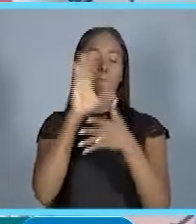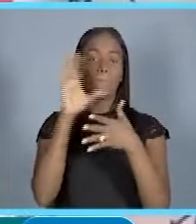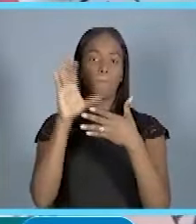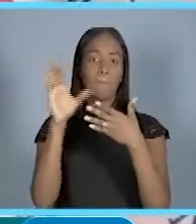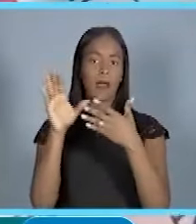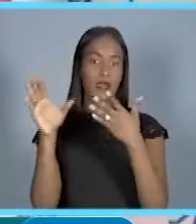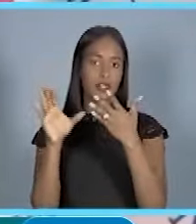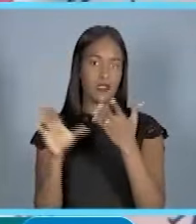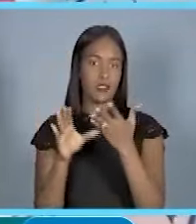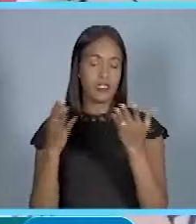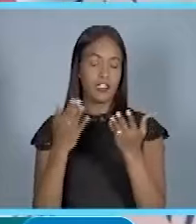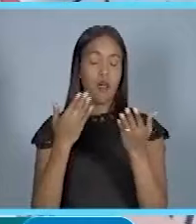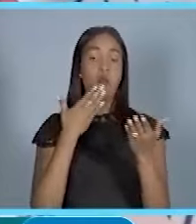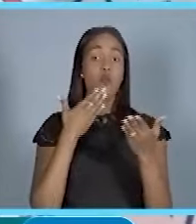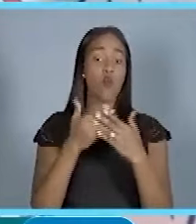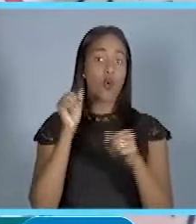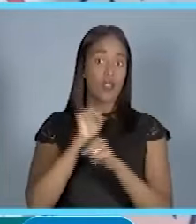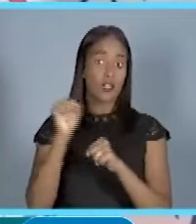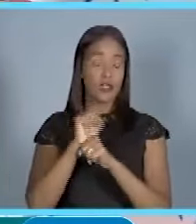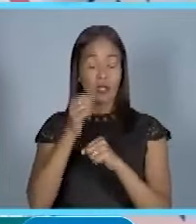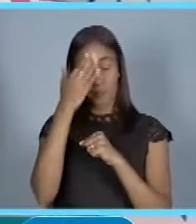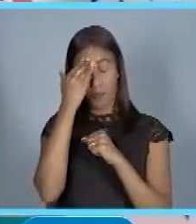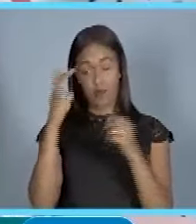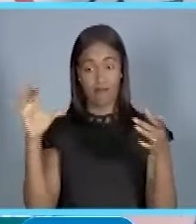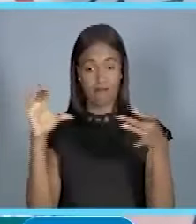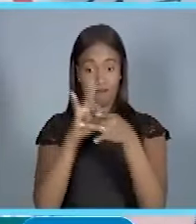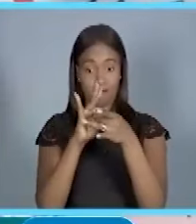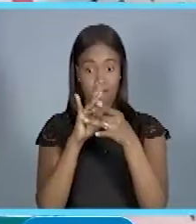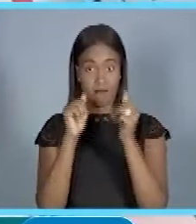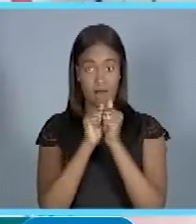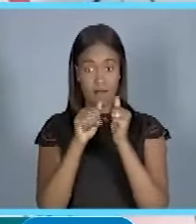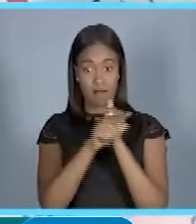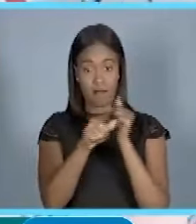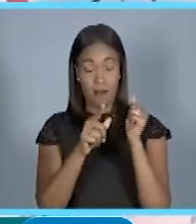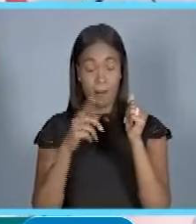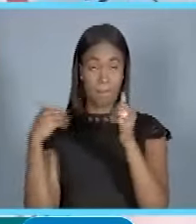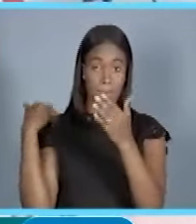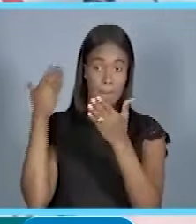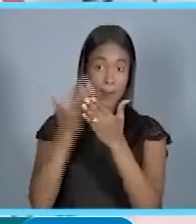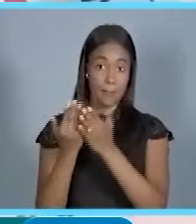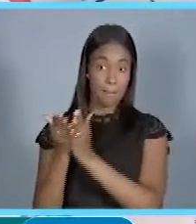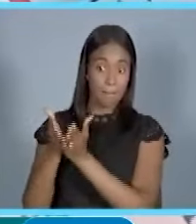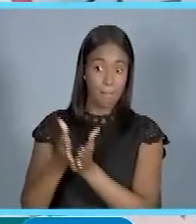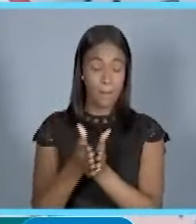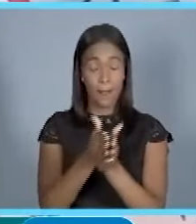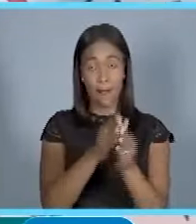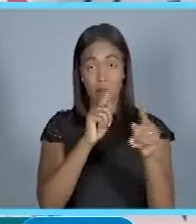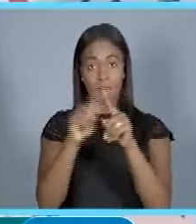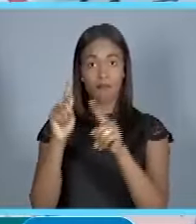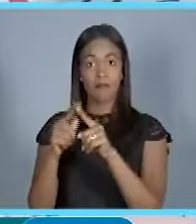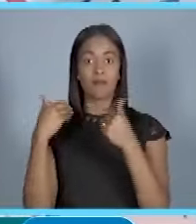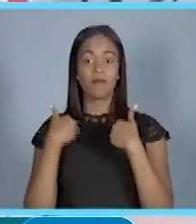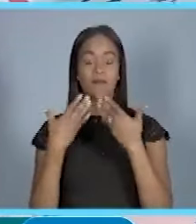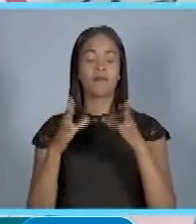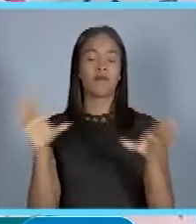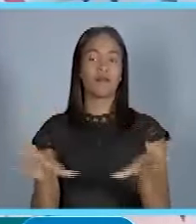características estratégicas porque une de los puertos y de los aeropuertos que él